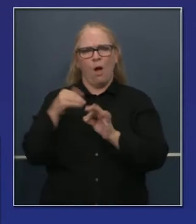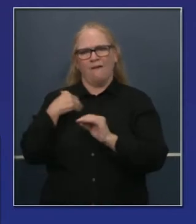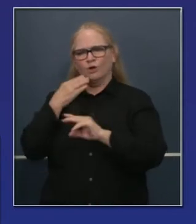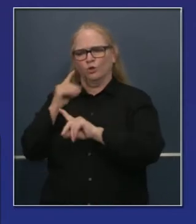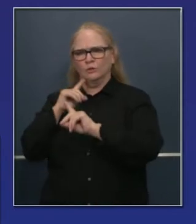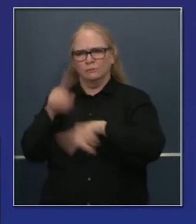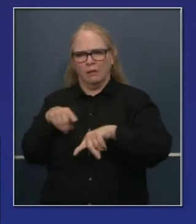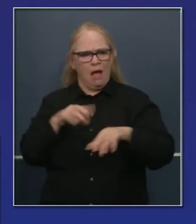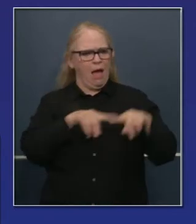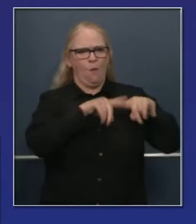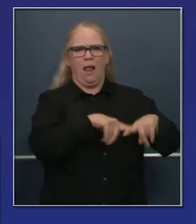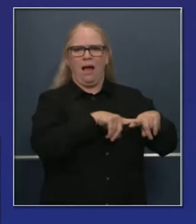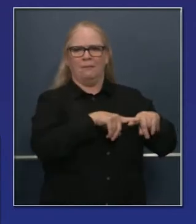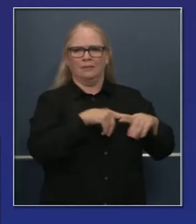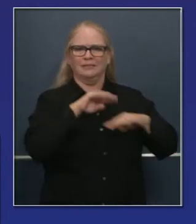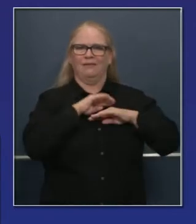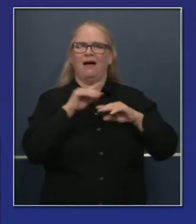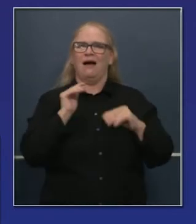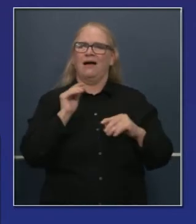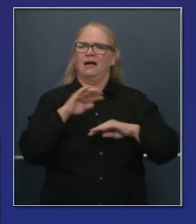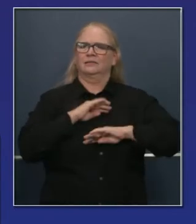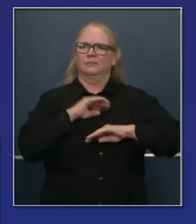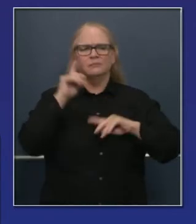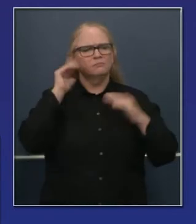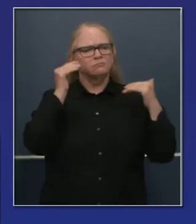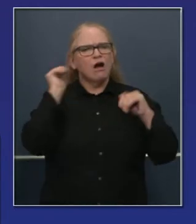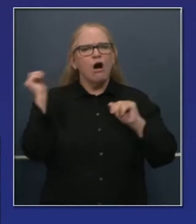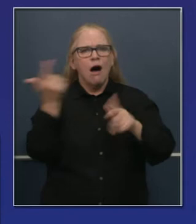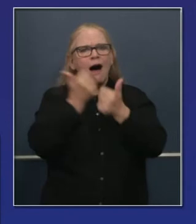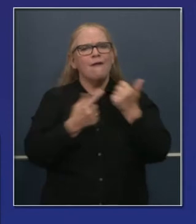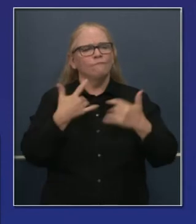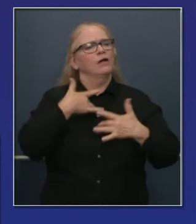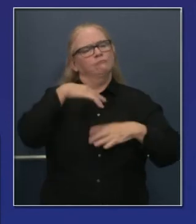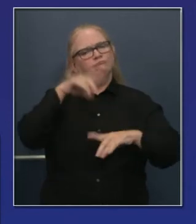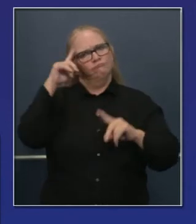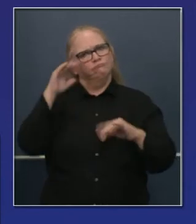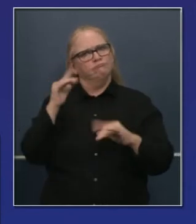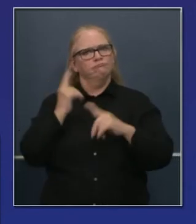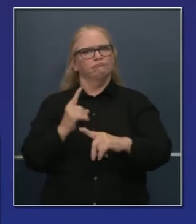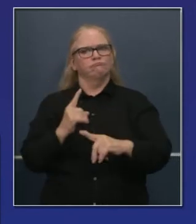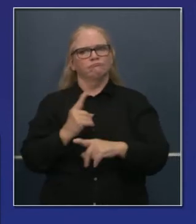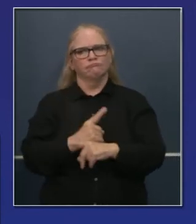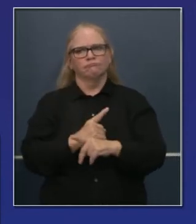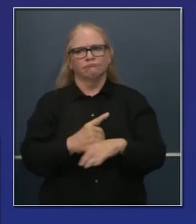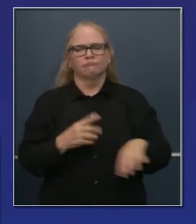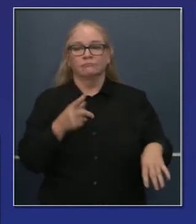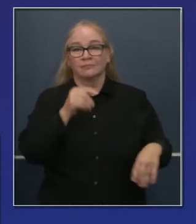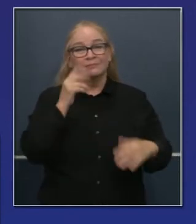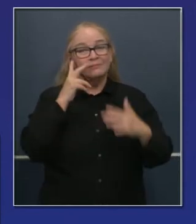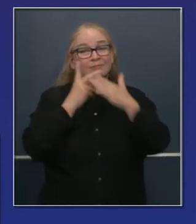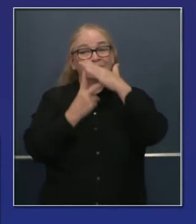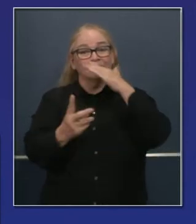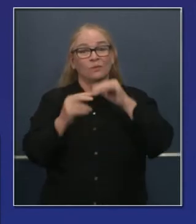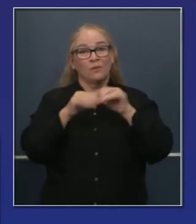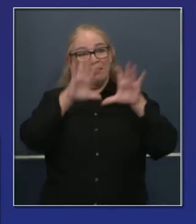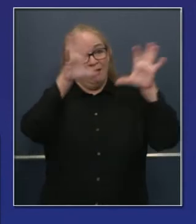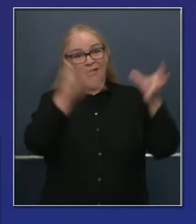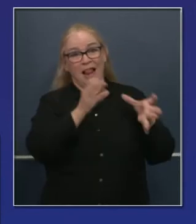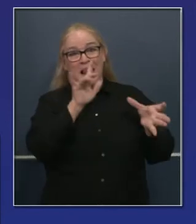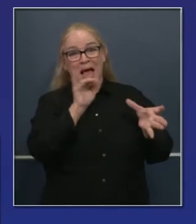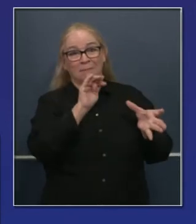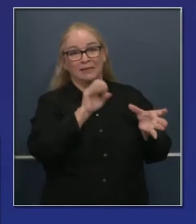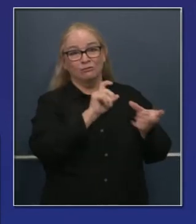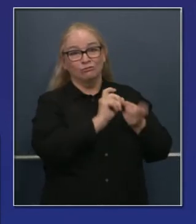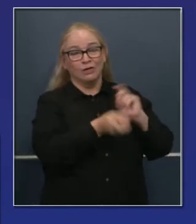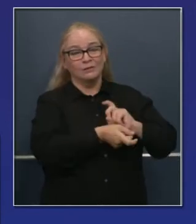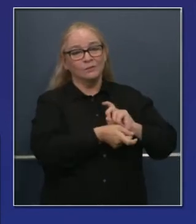respuesta fiable que cumple con las expectativas que todos nos hemos pronosticado en torno a cuestiones